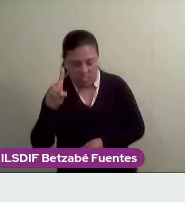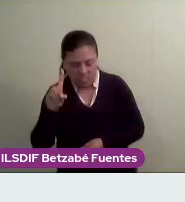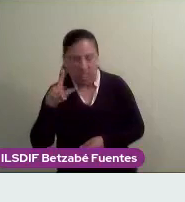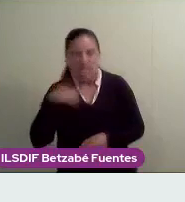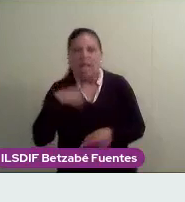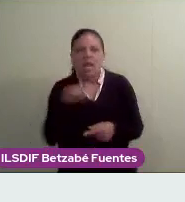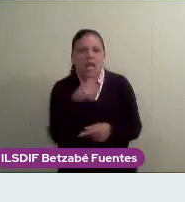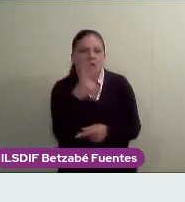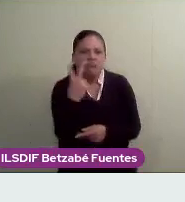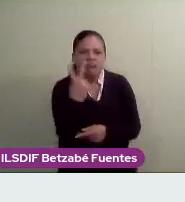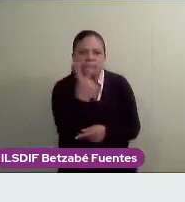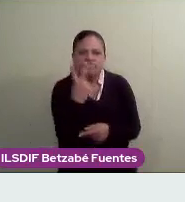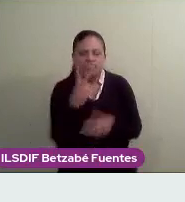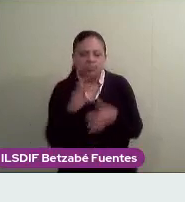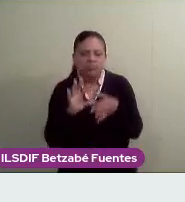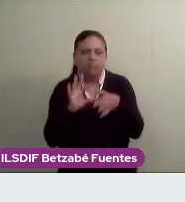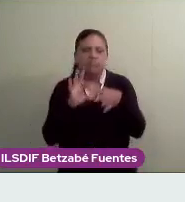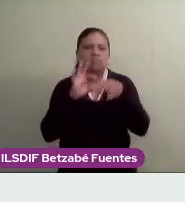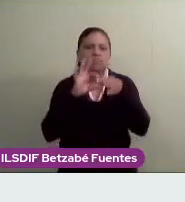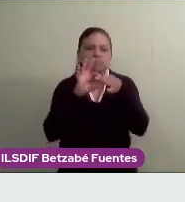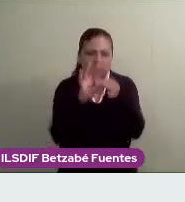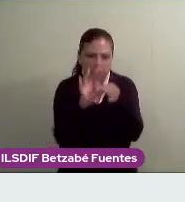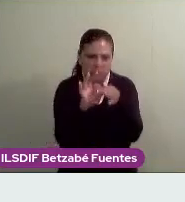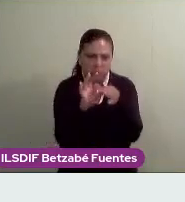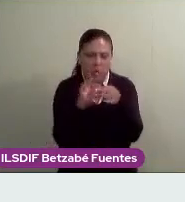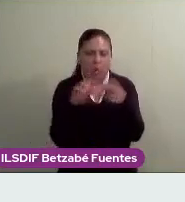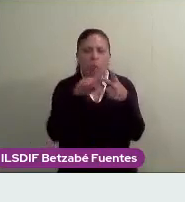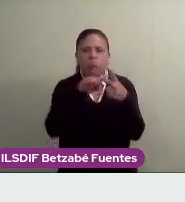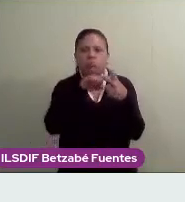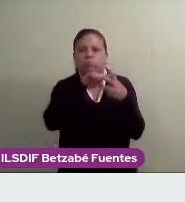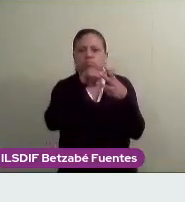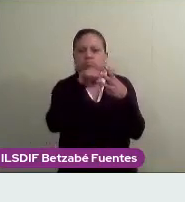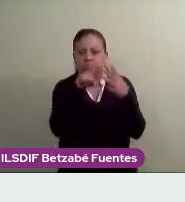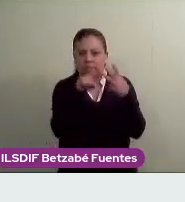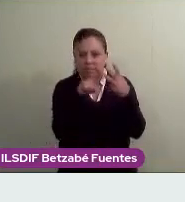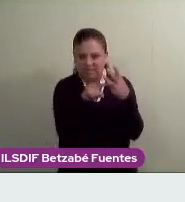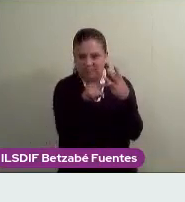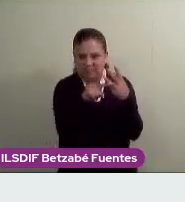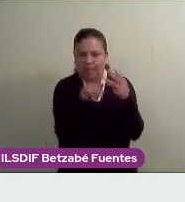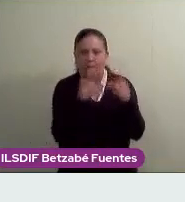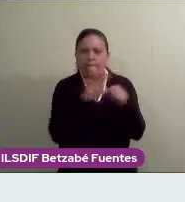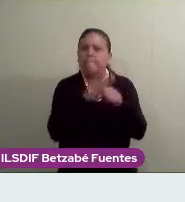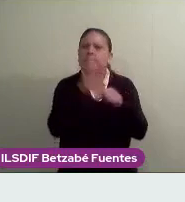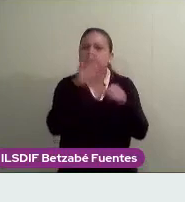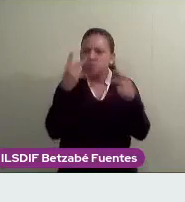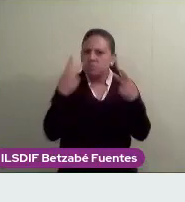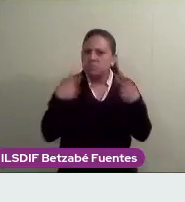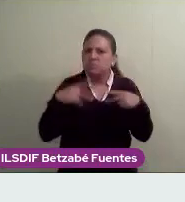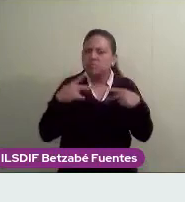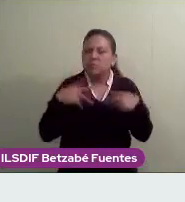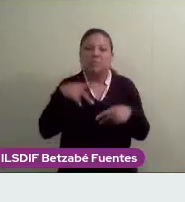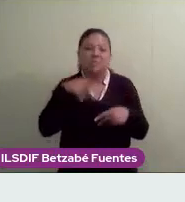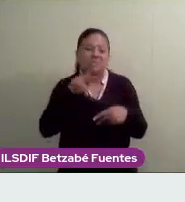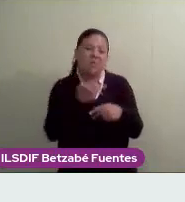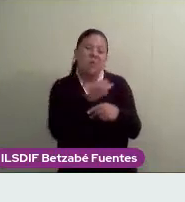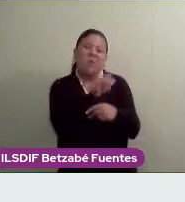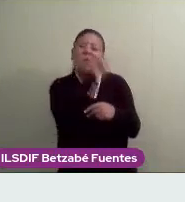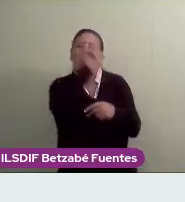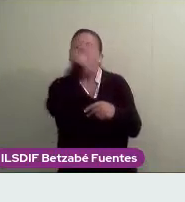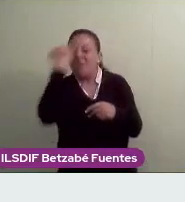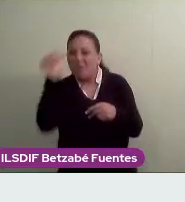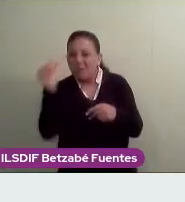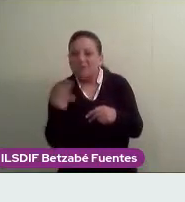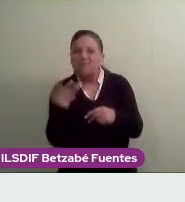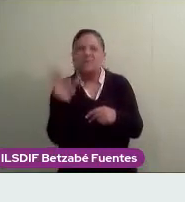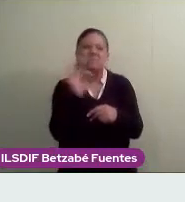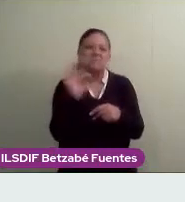distribuida especialmente entre estos tres puntos. Les digo la mayoría, porque como les mencionaba, puede haber otros más que aquí no están